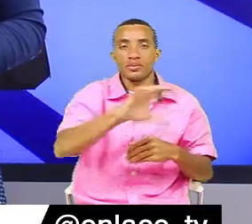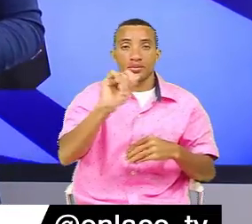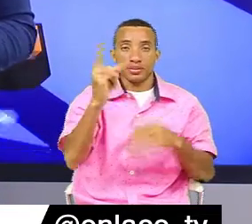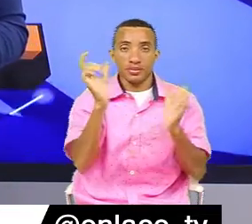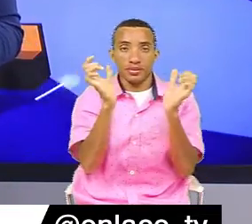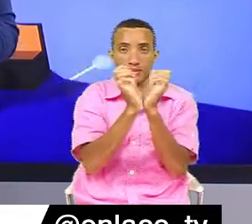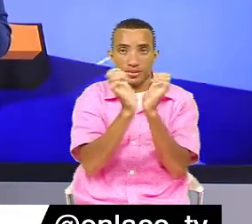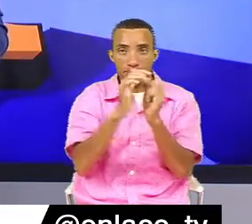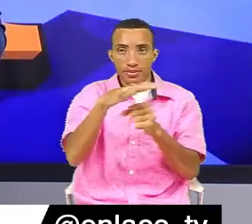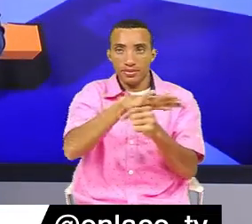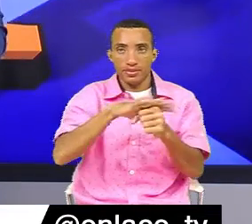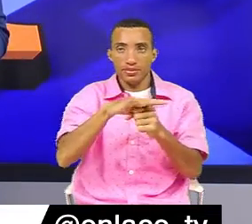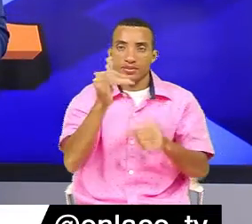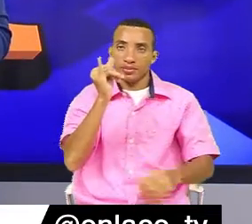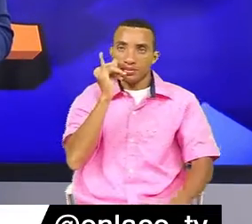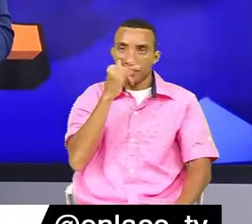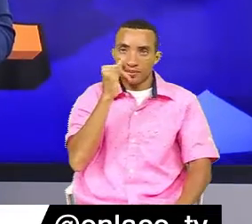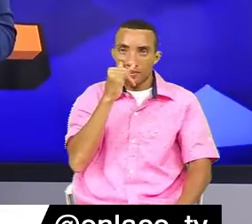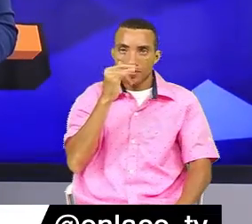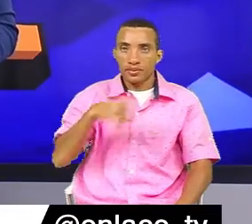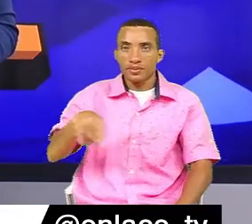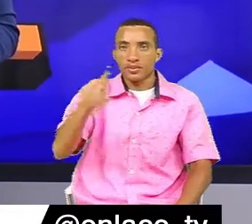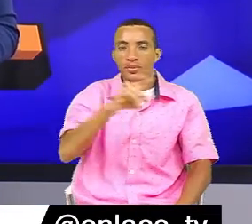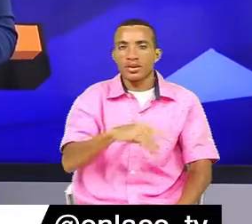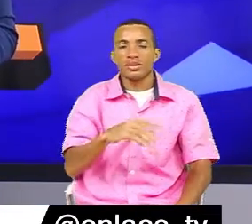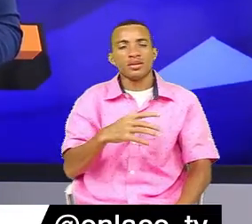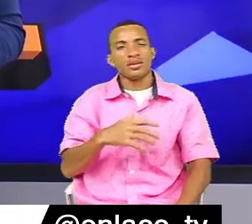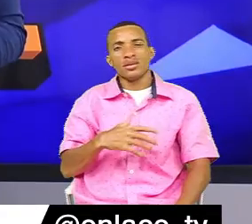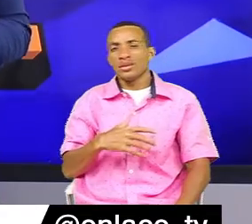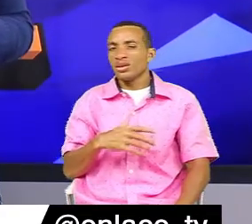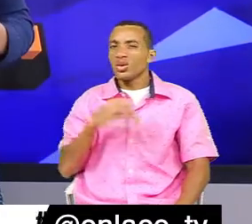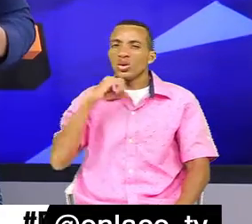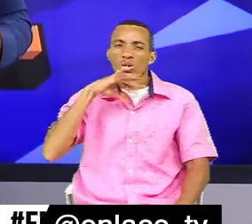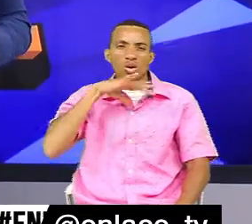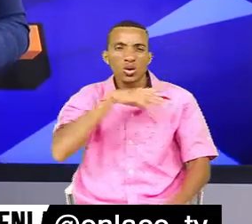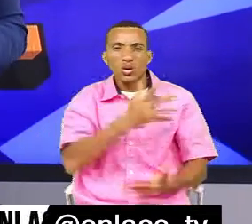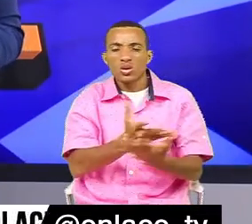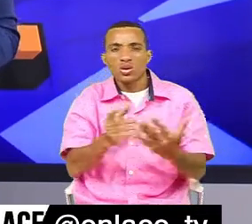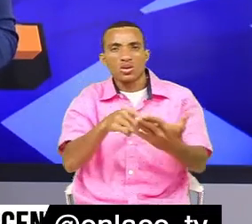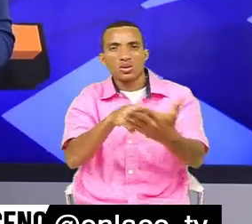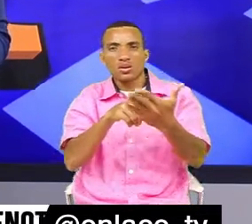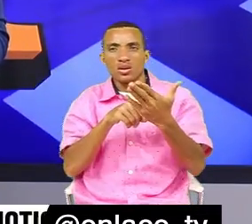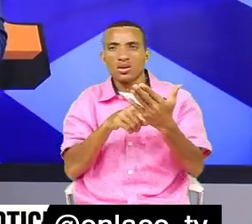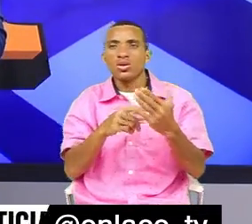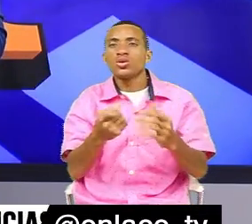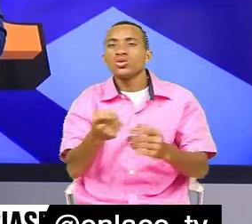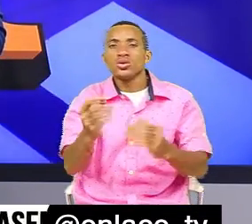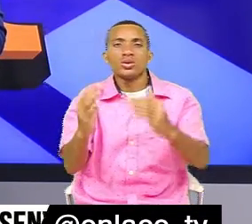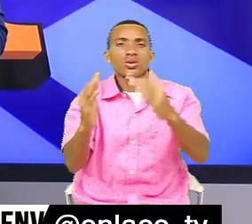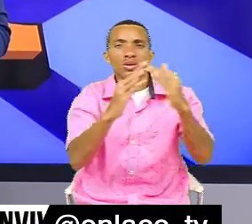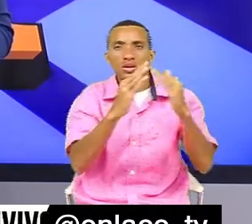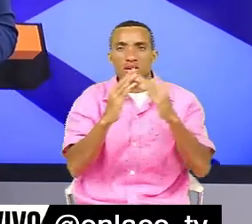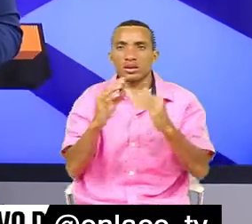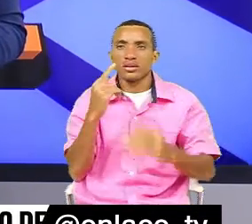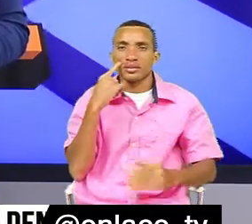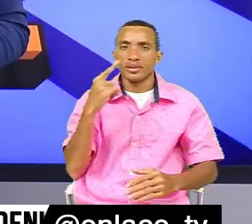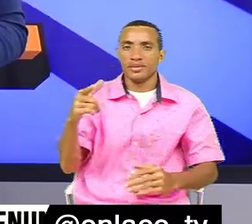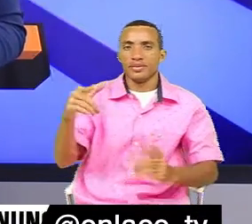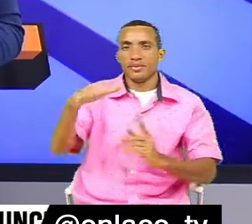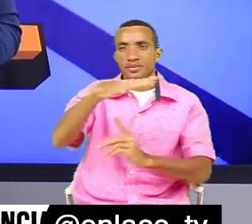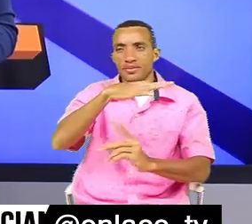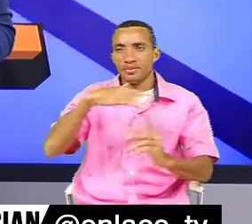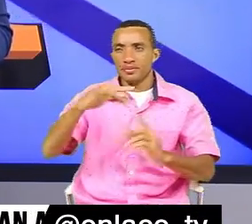videos actos obscenos que los tienen cansados en las entradas de sus casas debido a una situación que se viene